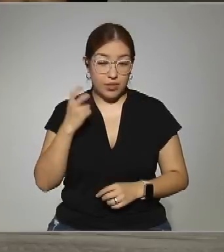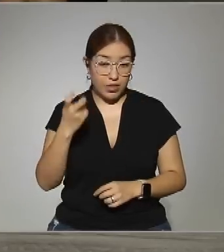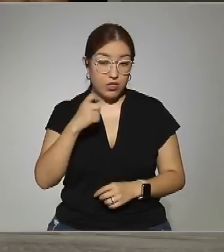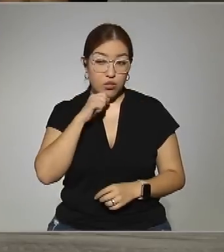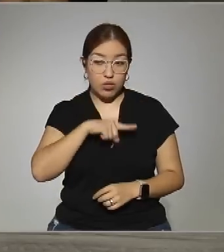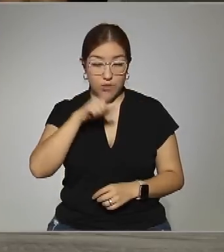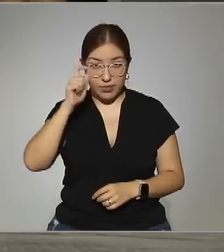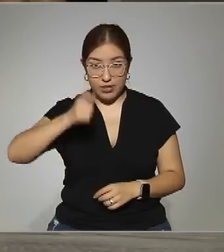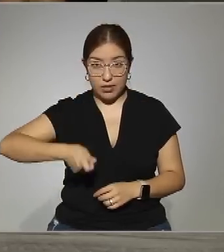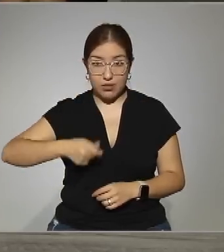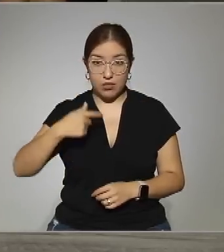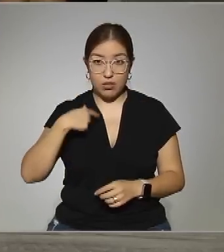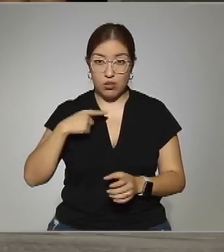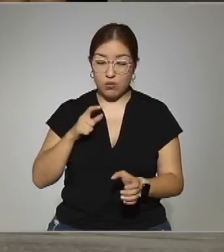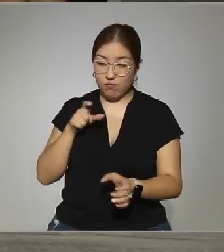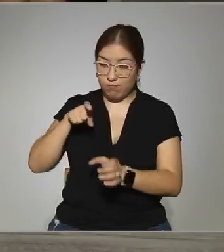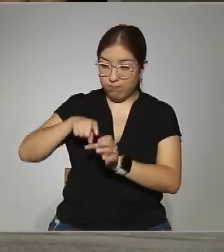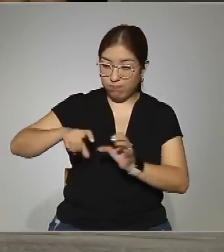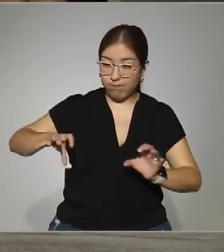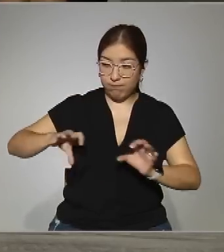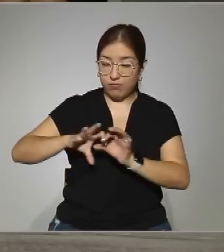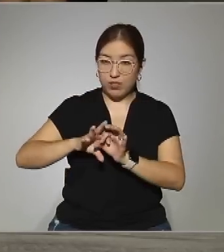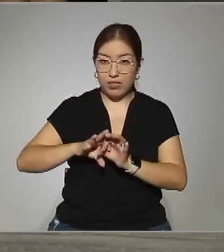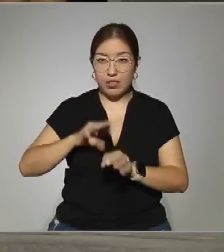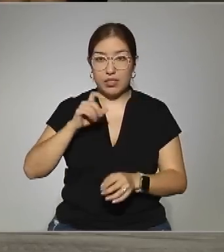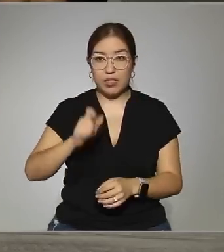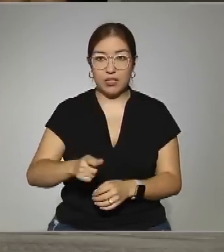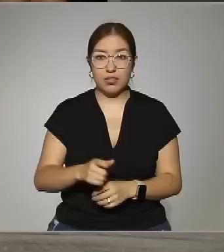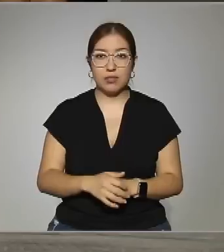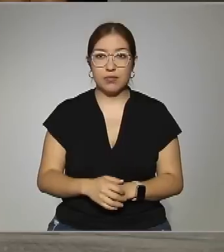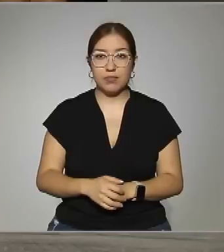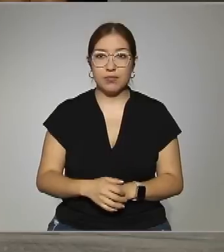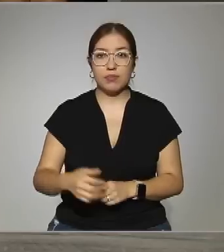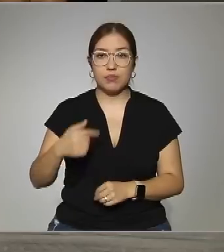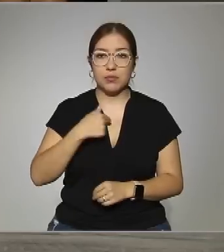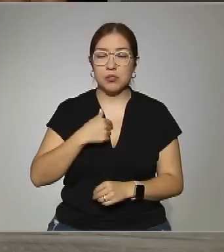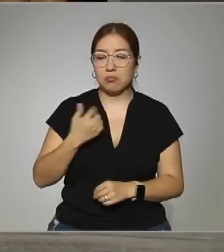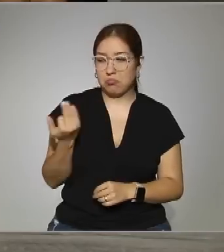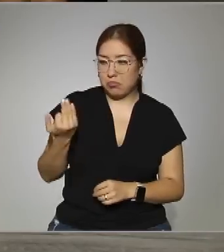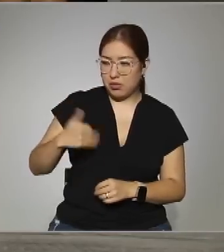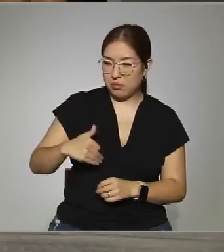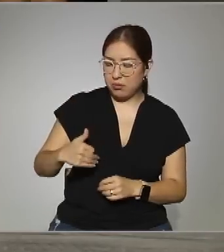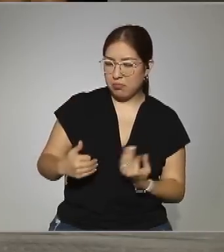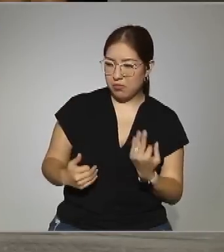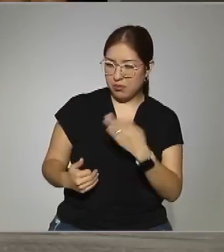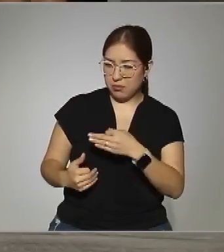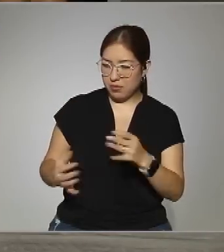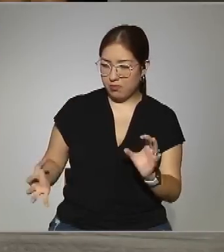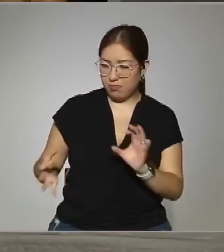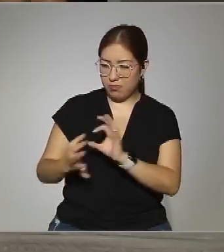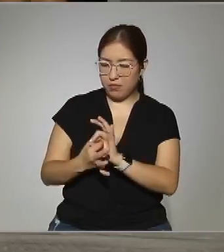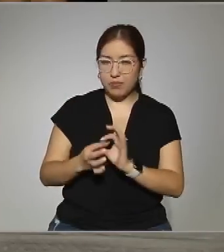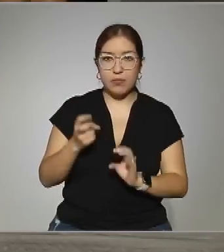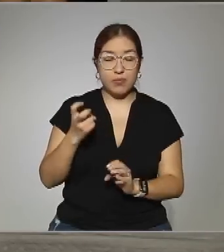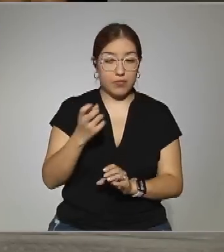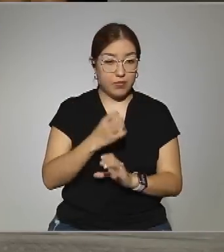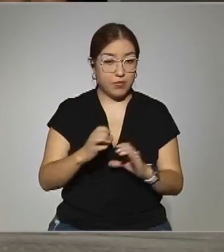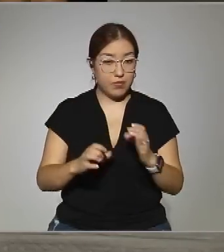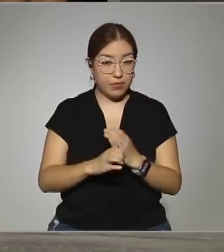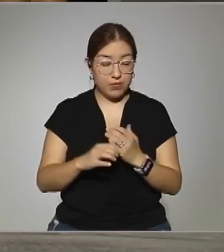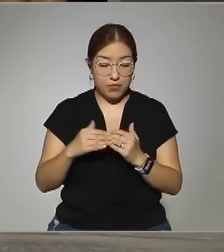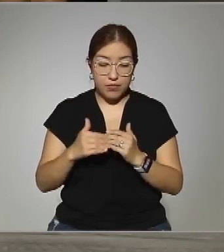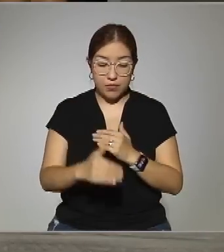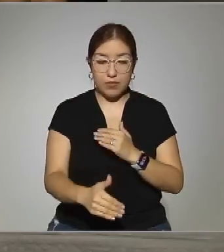con pertenecer y con saberte aceptado es de las huellas más importantes que le pueden quedar a una persona. O sea, para